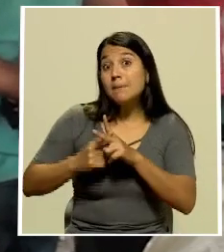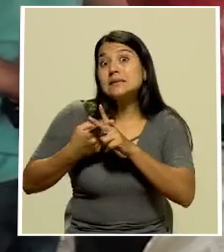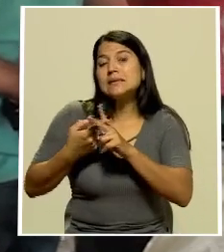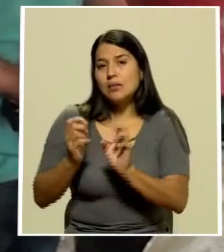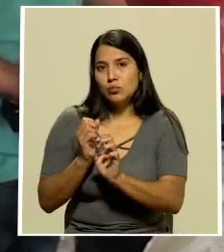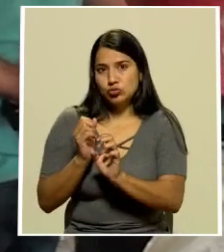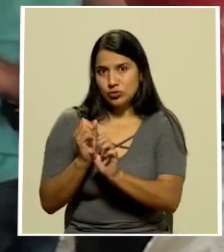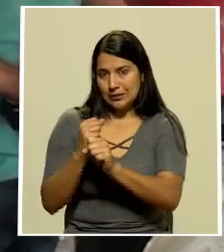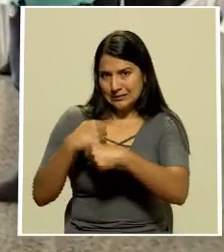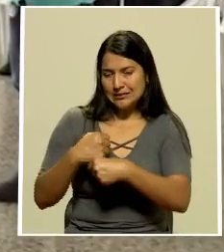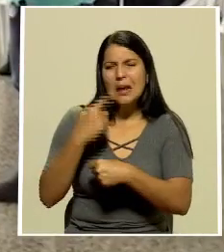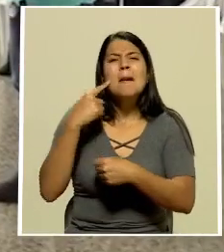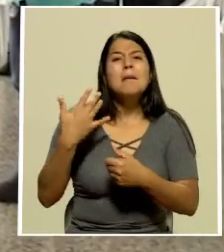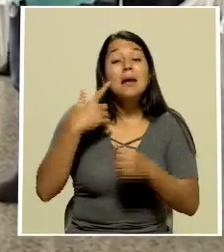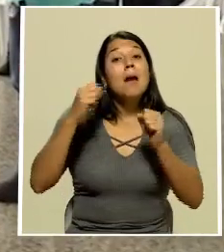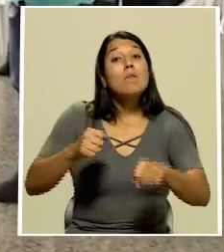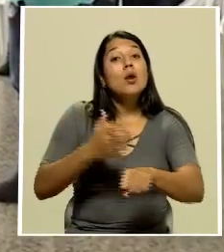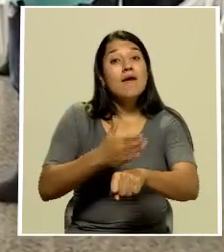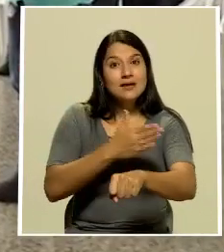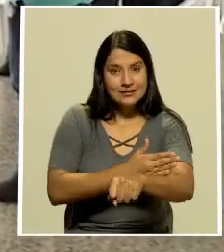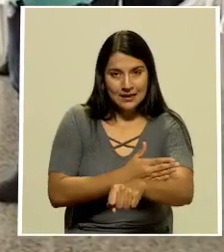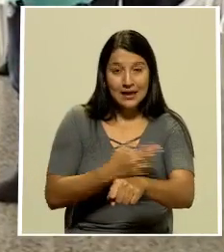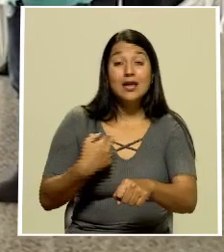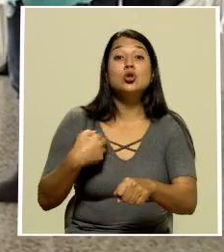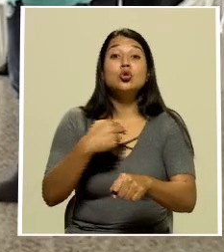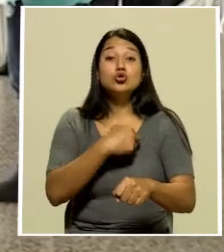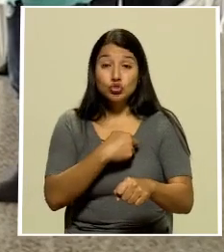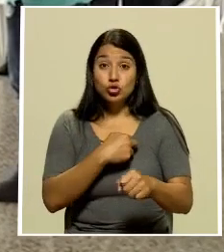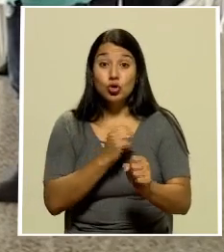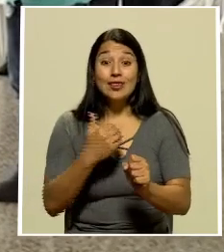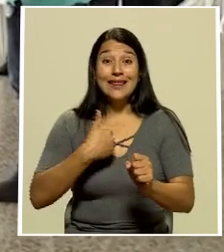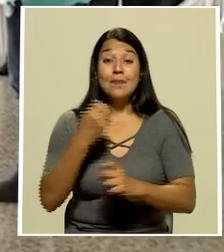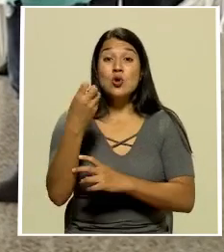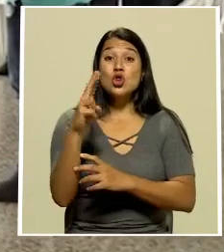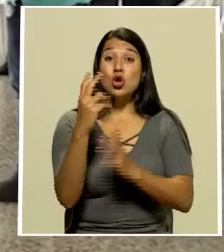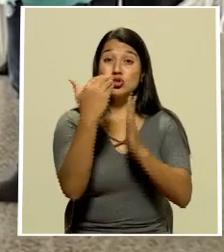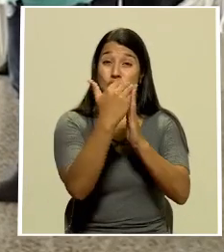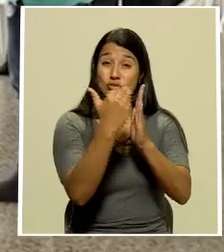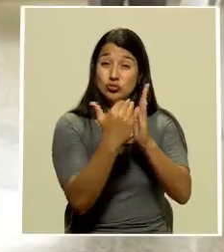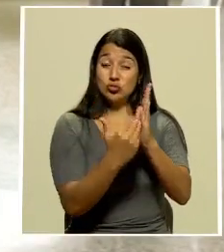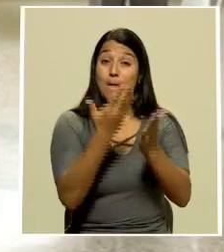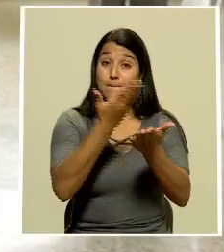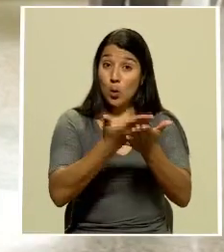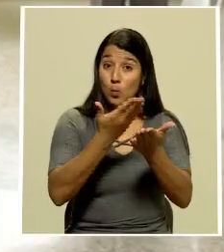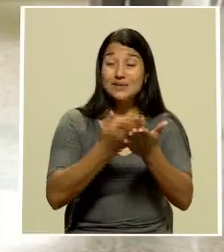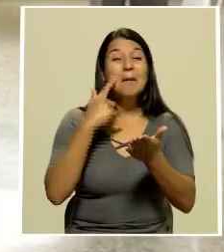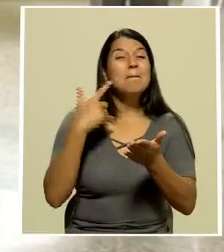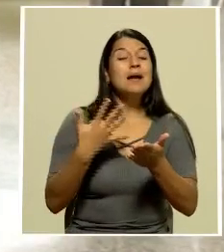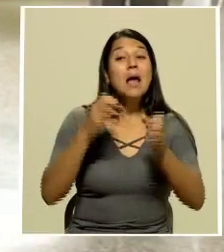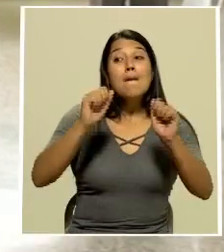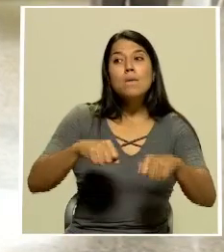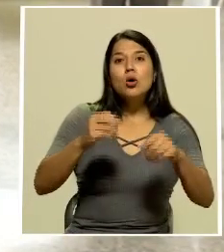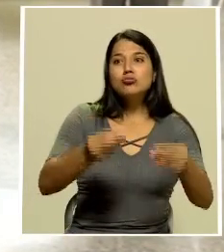recibir ese documento con esas 12 propuestas que están haciendo para trasladarlas. Algunas de las que he podido